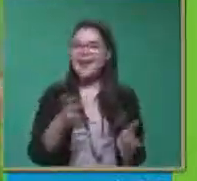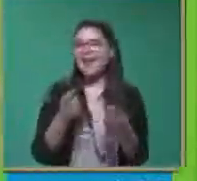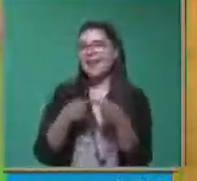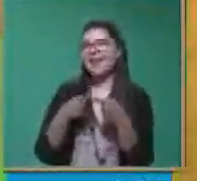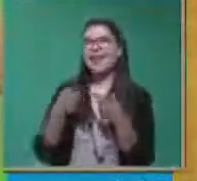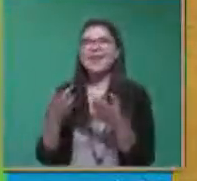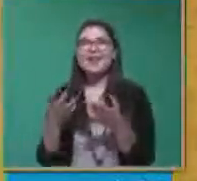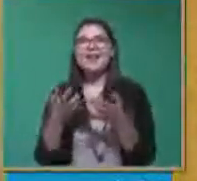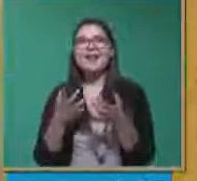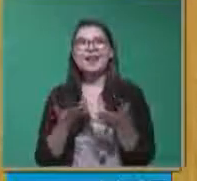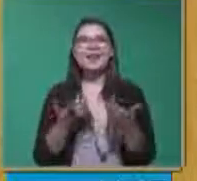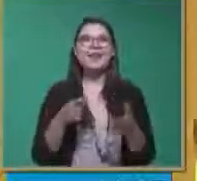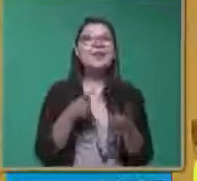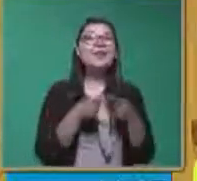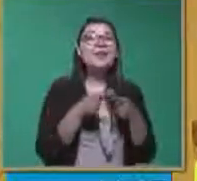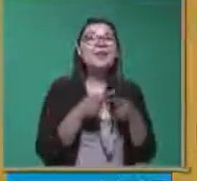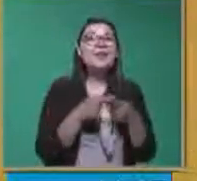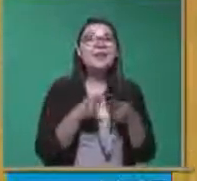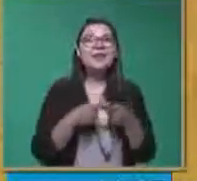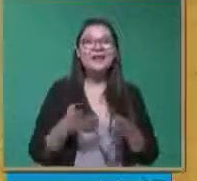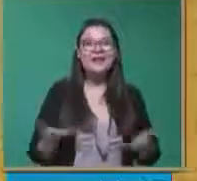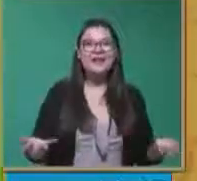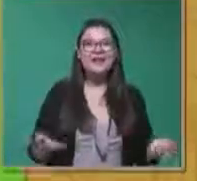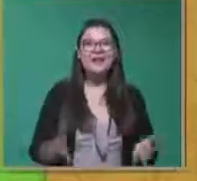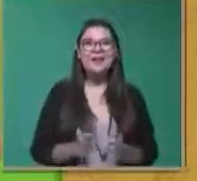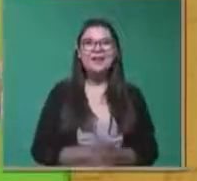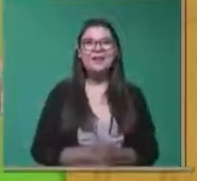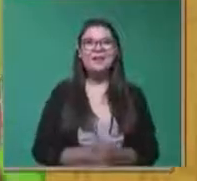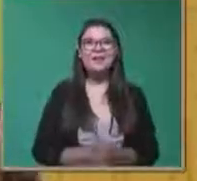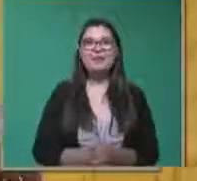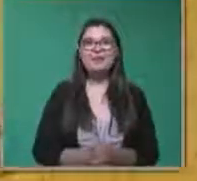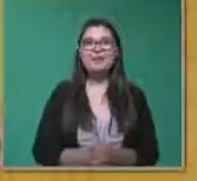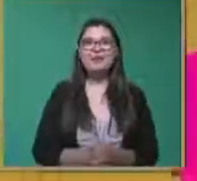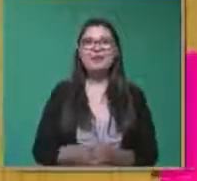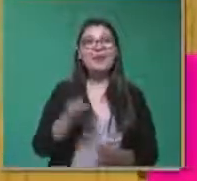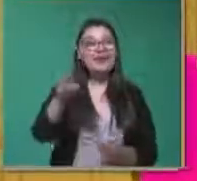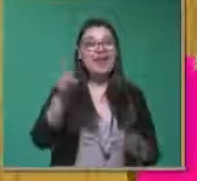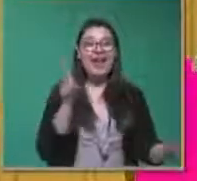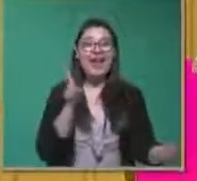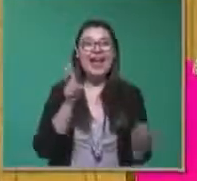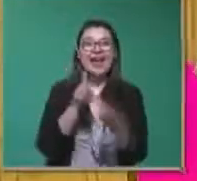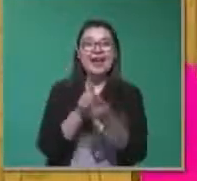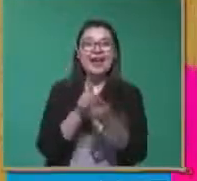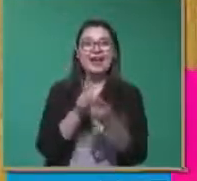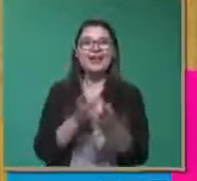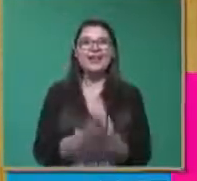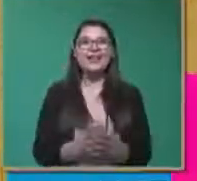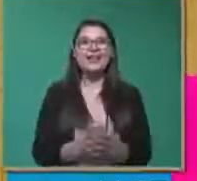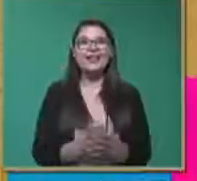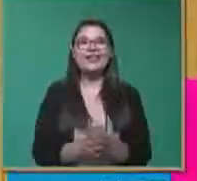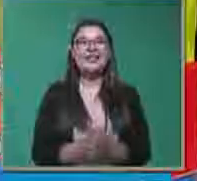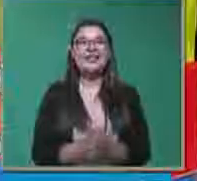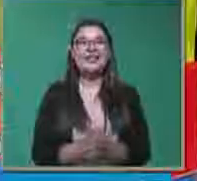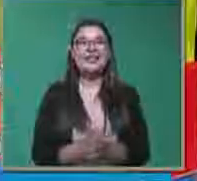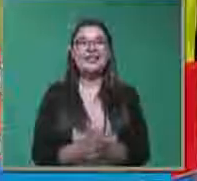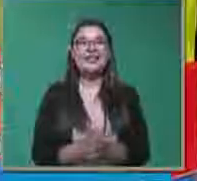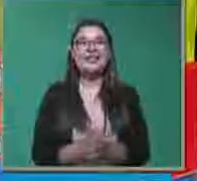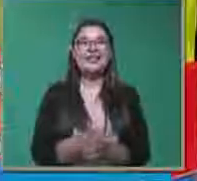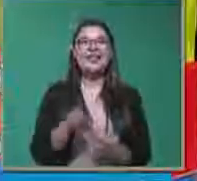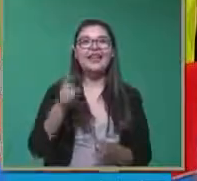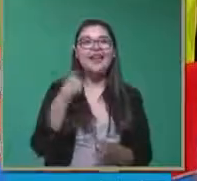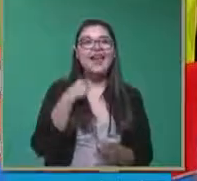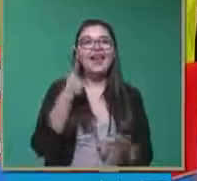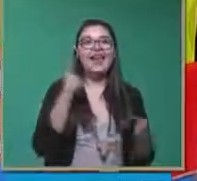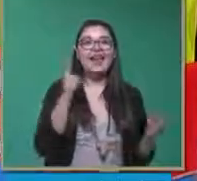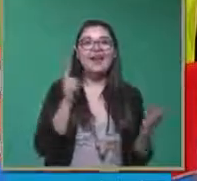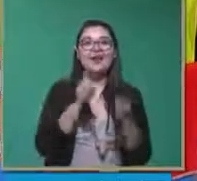No, la maestra Marianela. Ay, maestra, se me hace que me está viendo. Ya me encontró. Por la voz, por